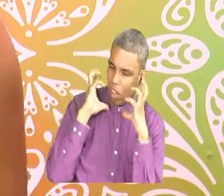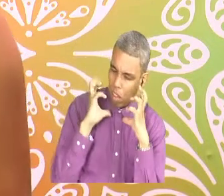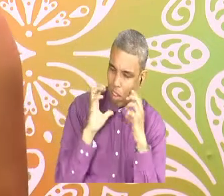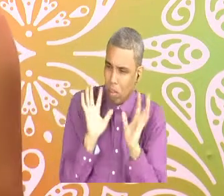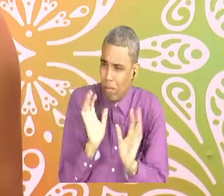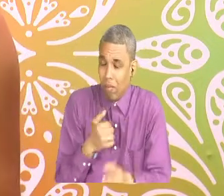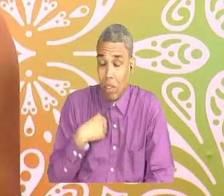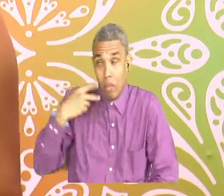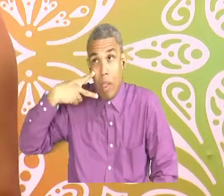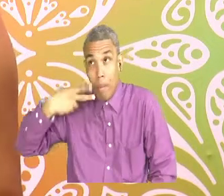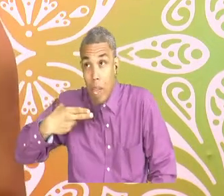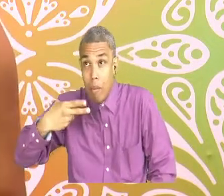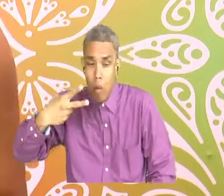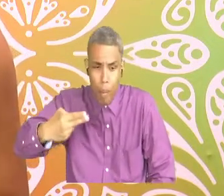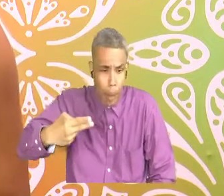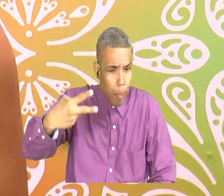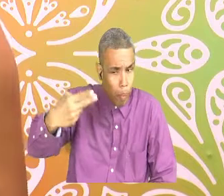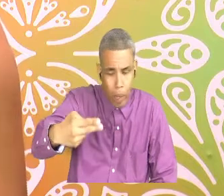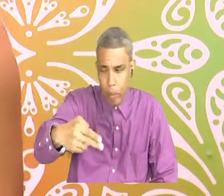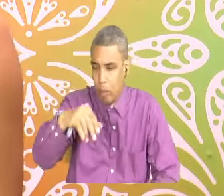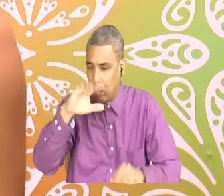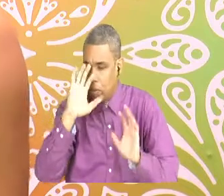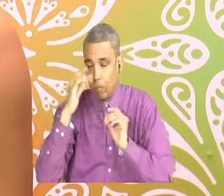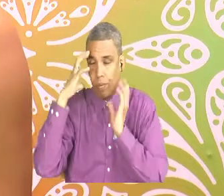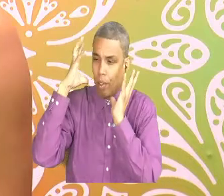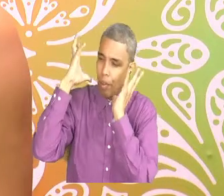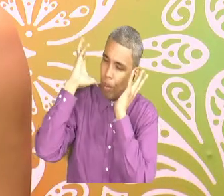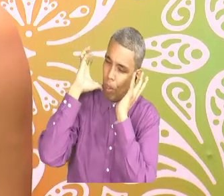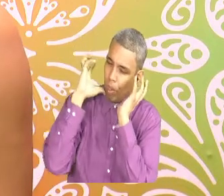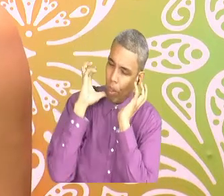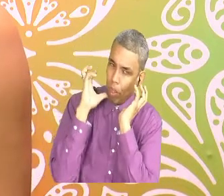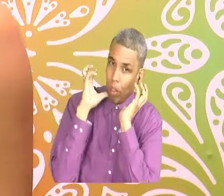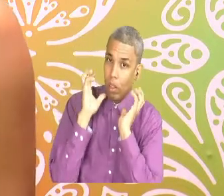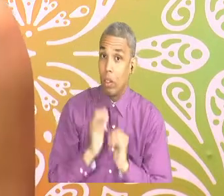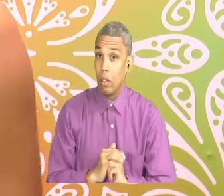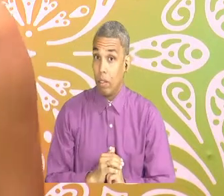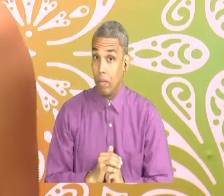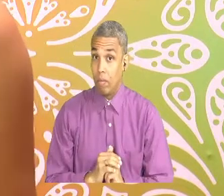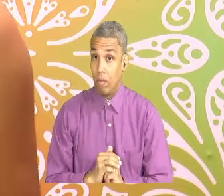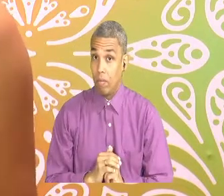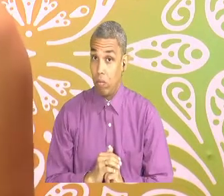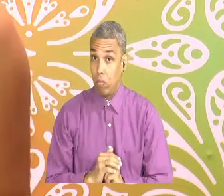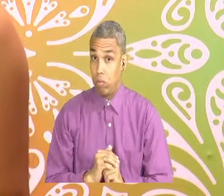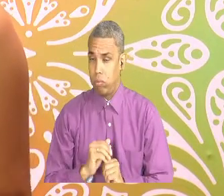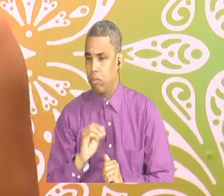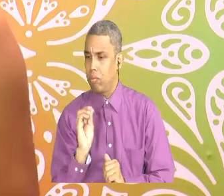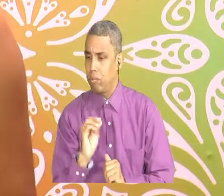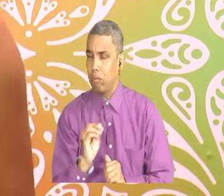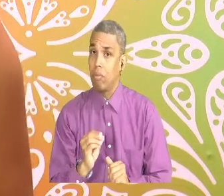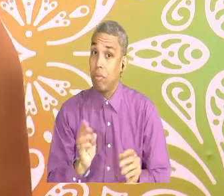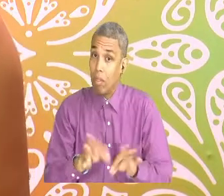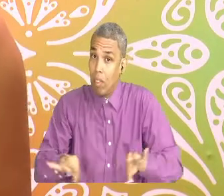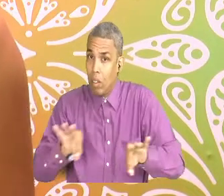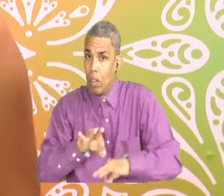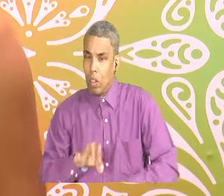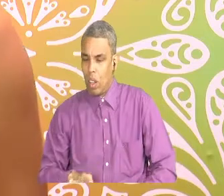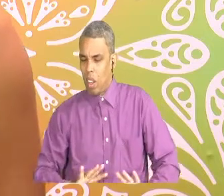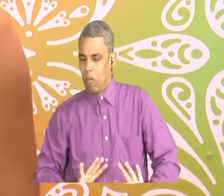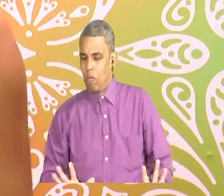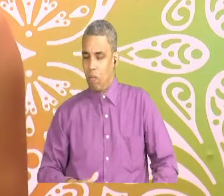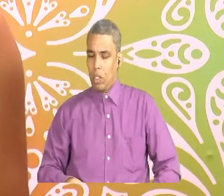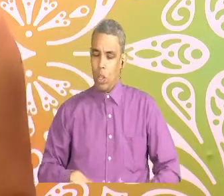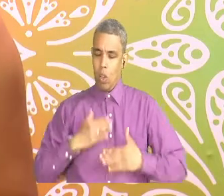en ella cuando somos conscientes de esto. ¿Por qué es importante salir de la zona de confort? Porque primero nos ayuda a realizarnos como